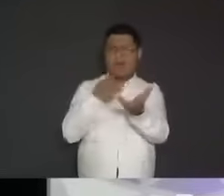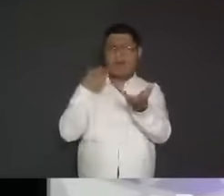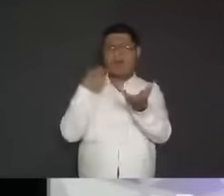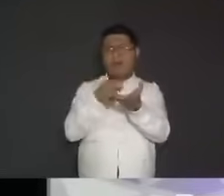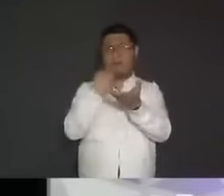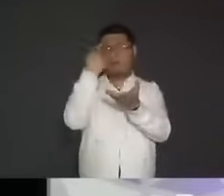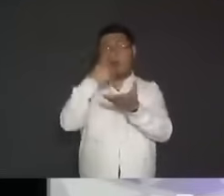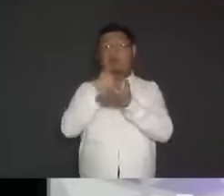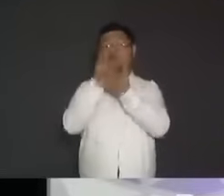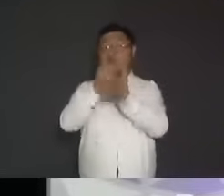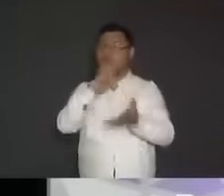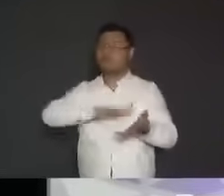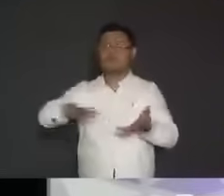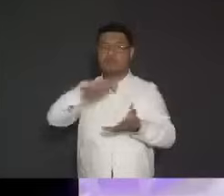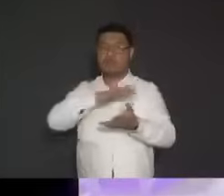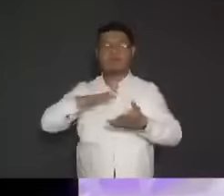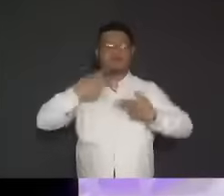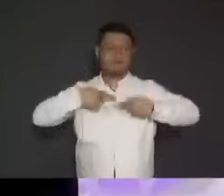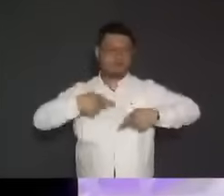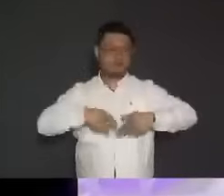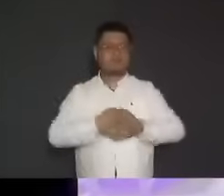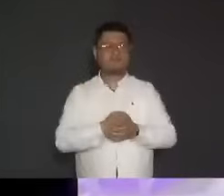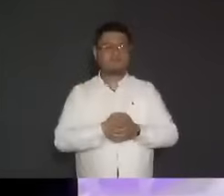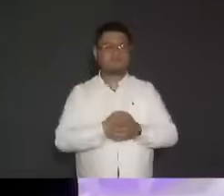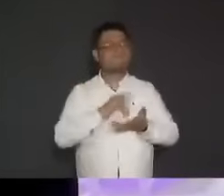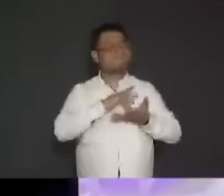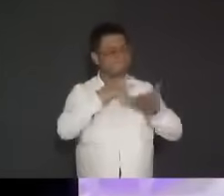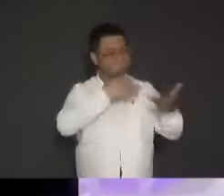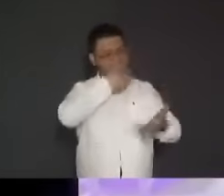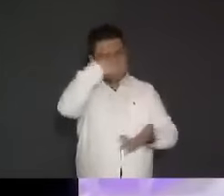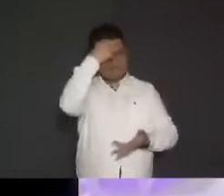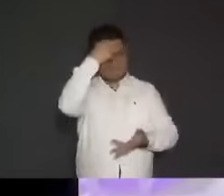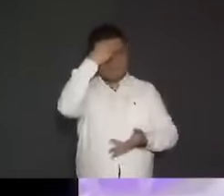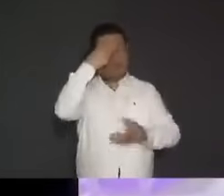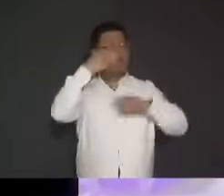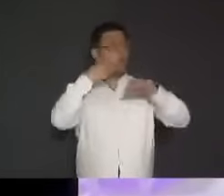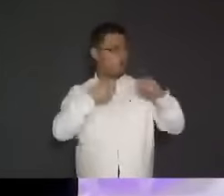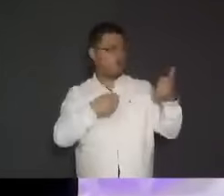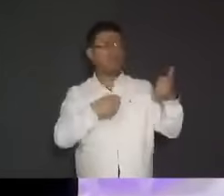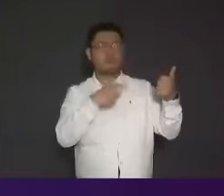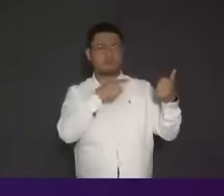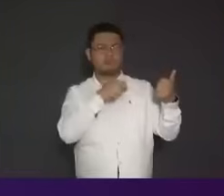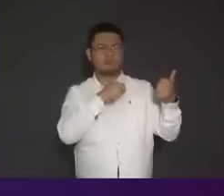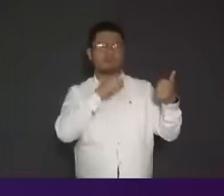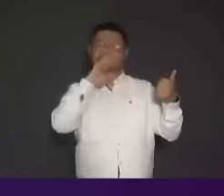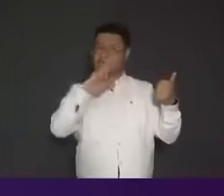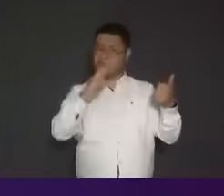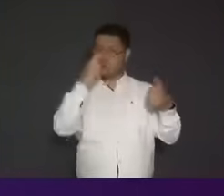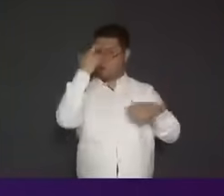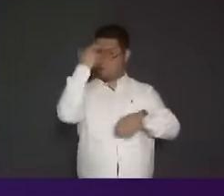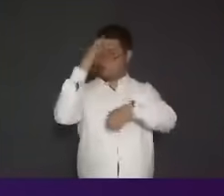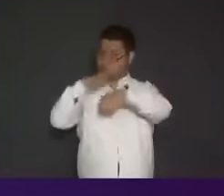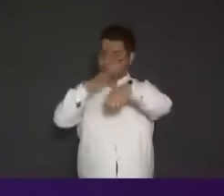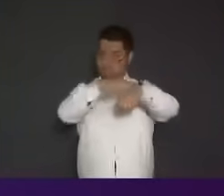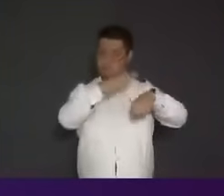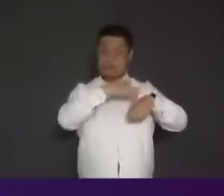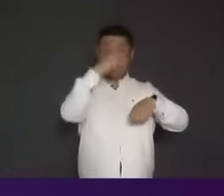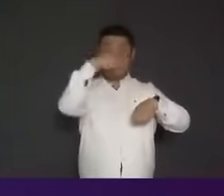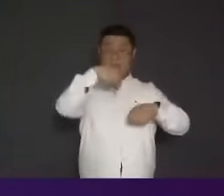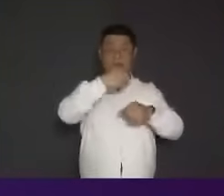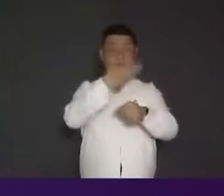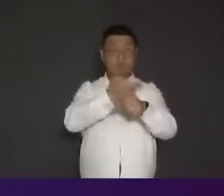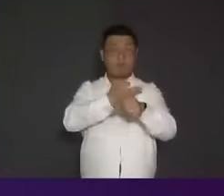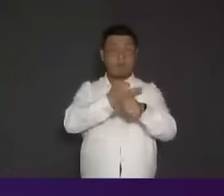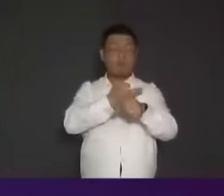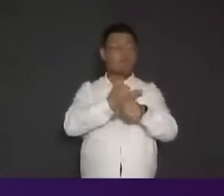ciudadanía. Gracias, candidata. ¿Alguien más quiere hacer uso de su bolsa de tiempo? Les recuerdo que en este segmento van a tener que